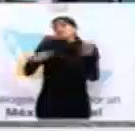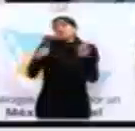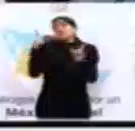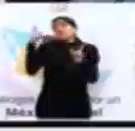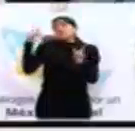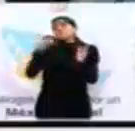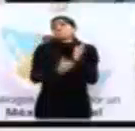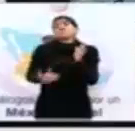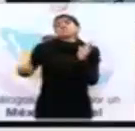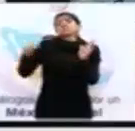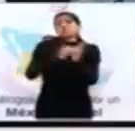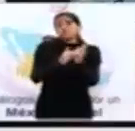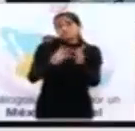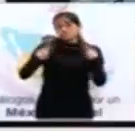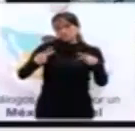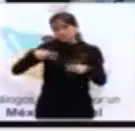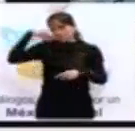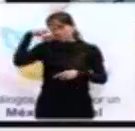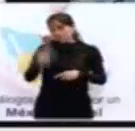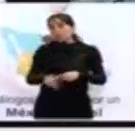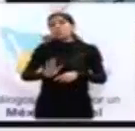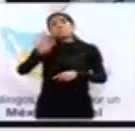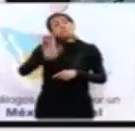no sufren hambre,